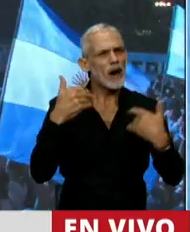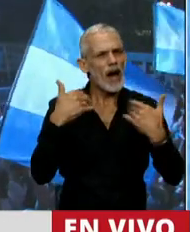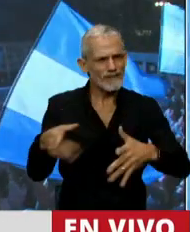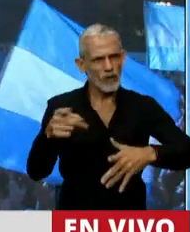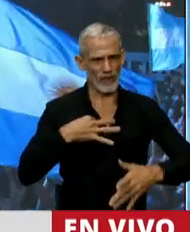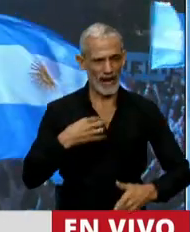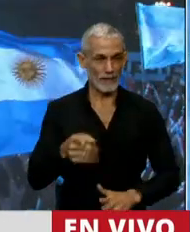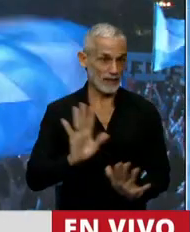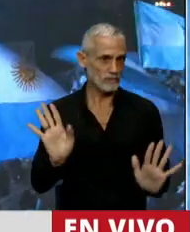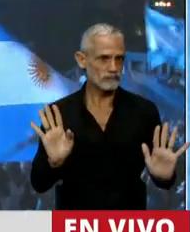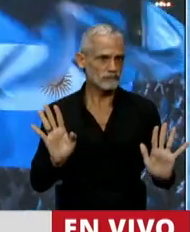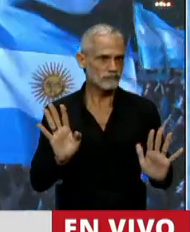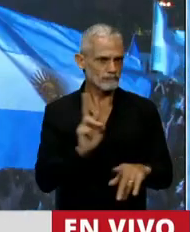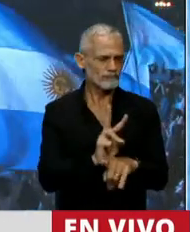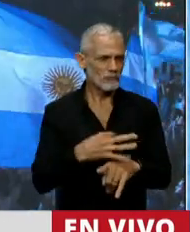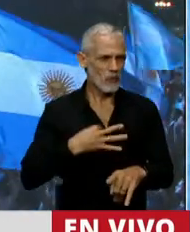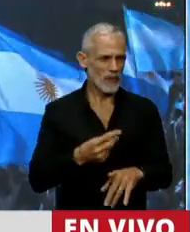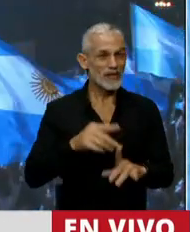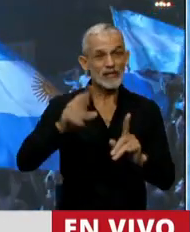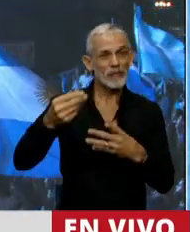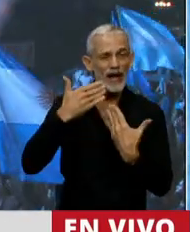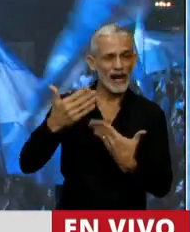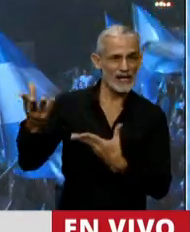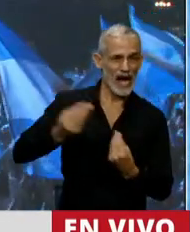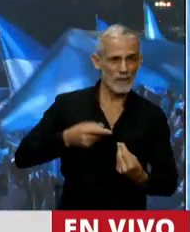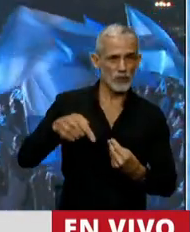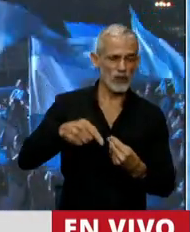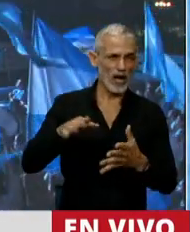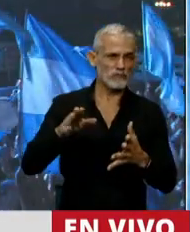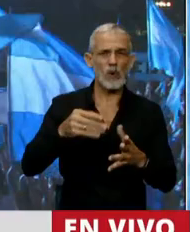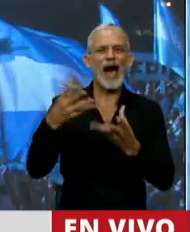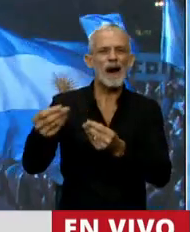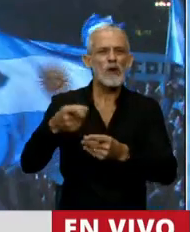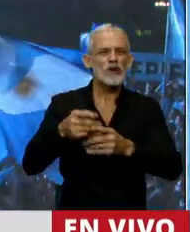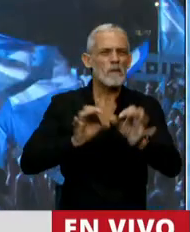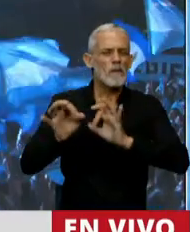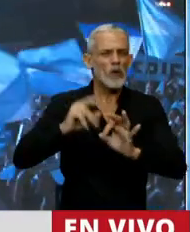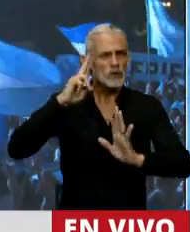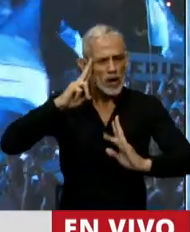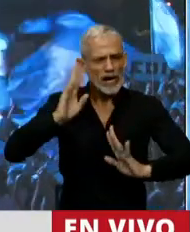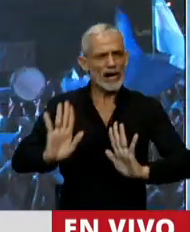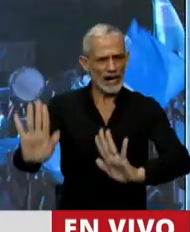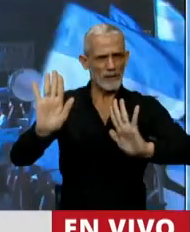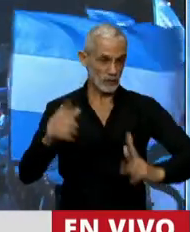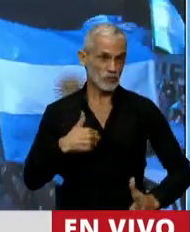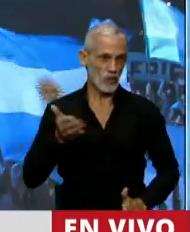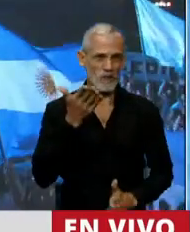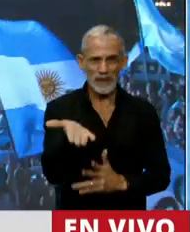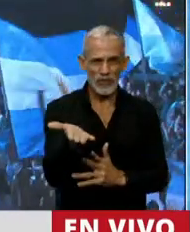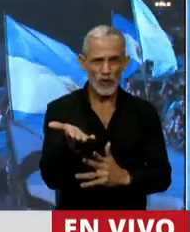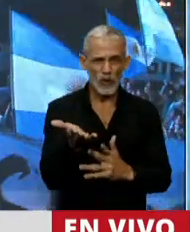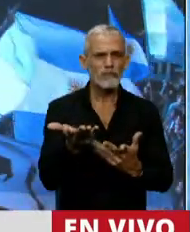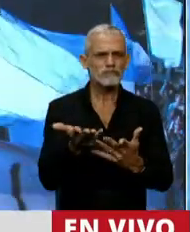a ellos, como también agradecerle a los que apoyan este proyecto por el respeto, pero pedirle, después